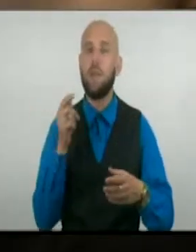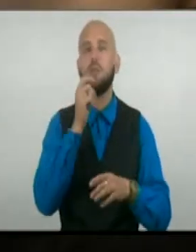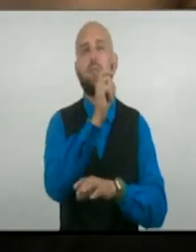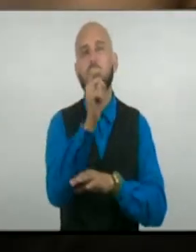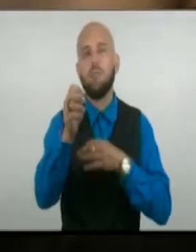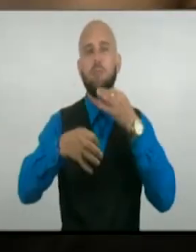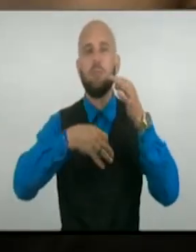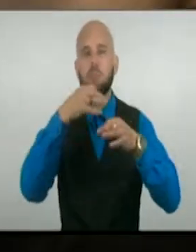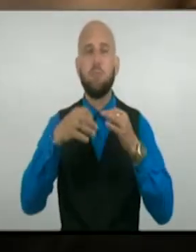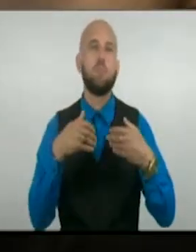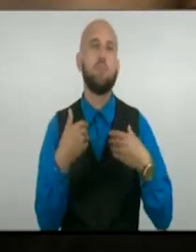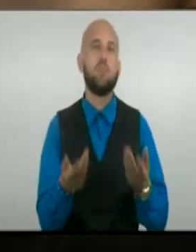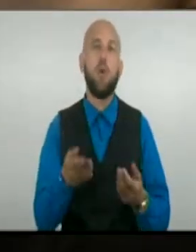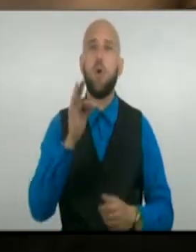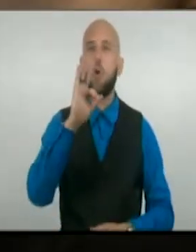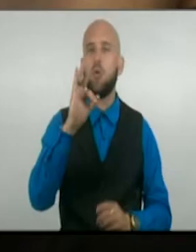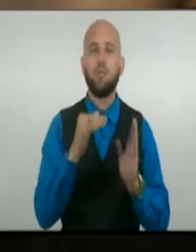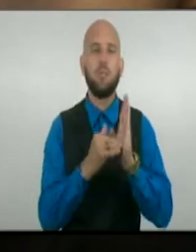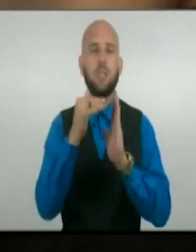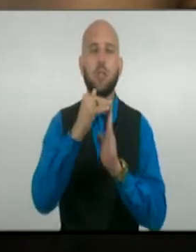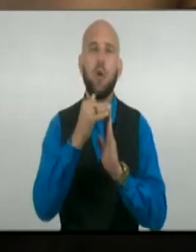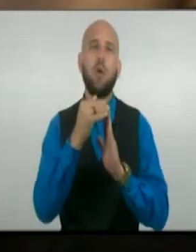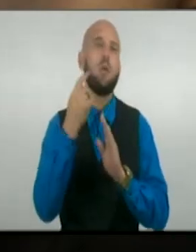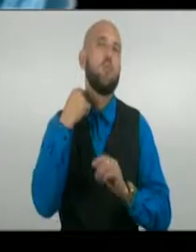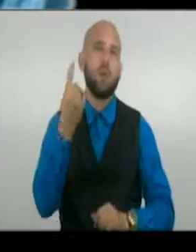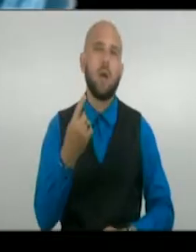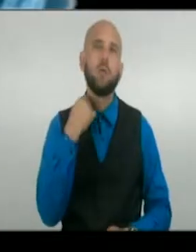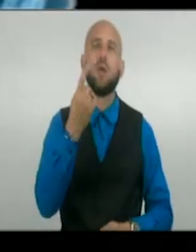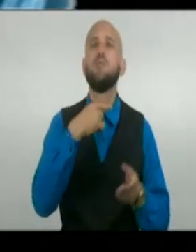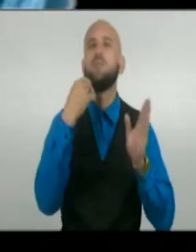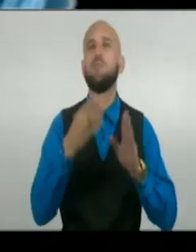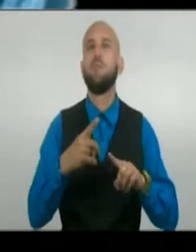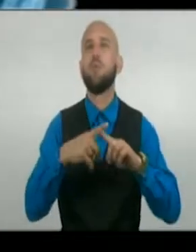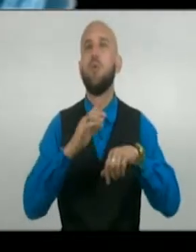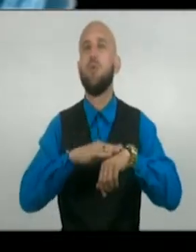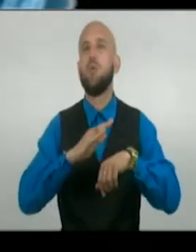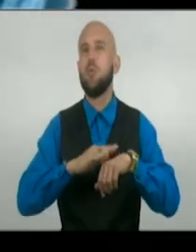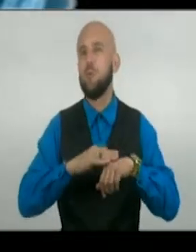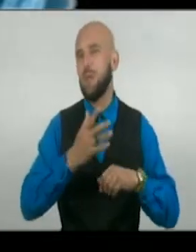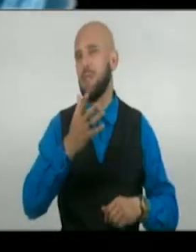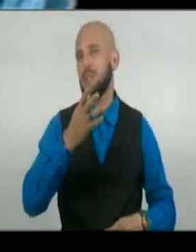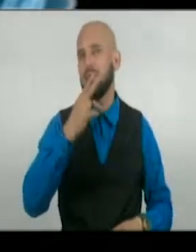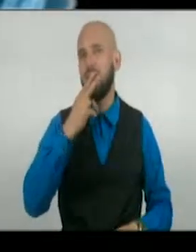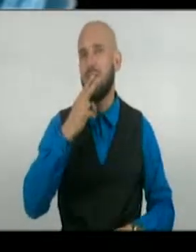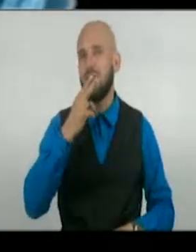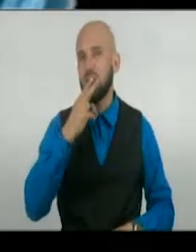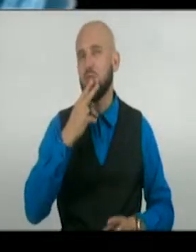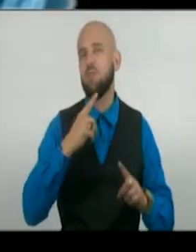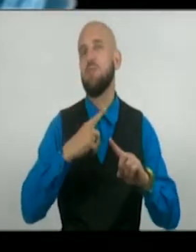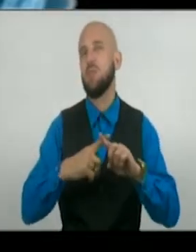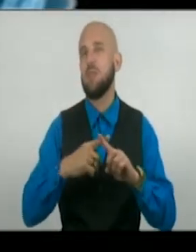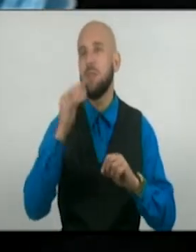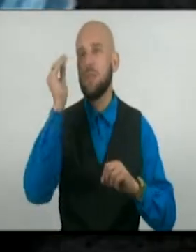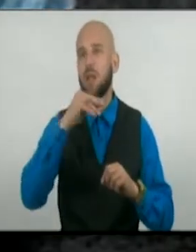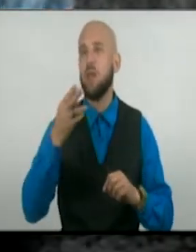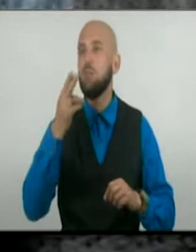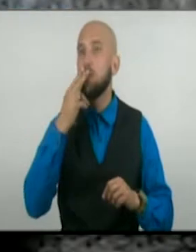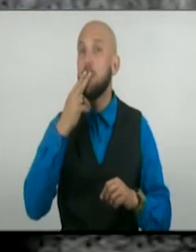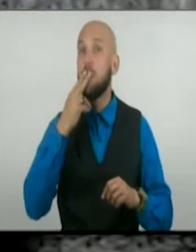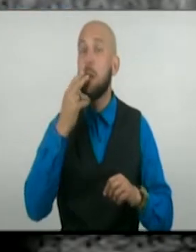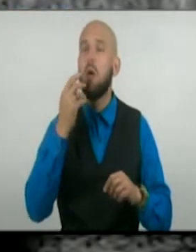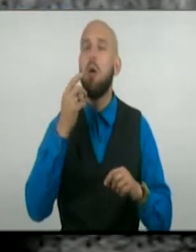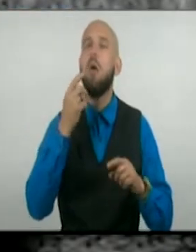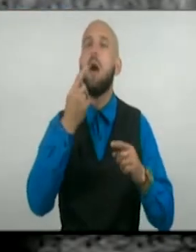8 millones de personas fallecen a causa del tabaco de los cuales 7 son por consumo directo y más de